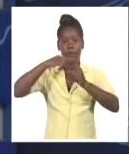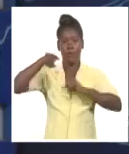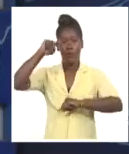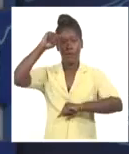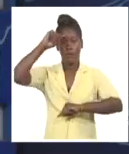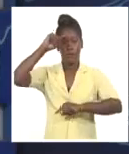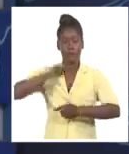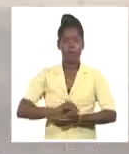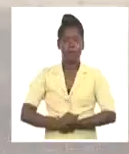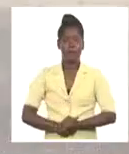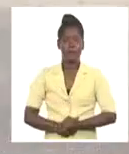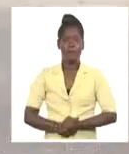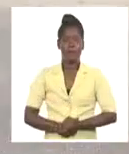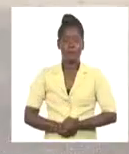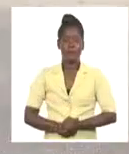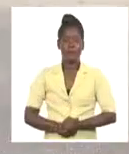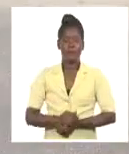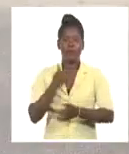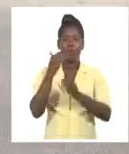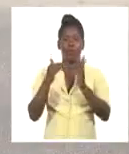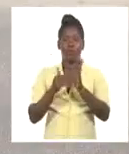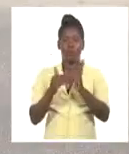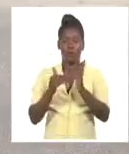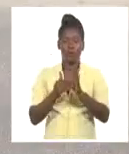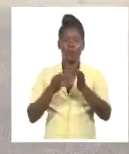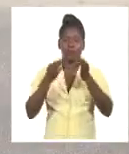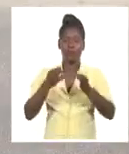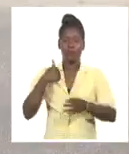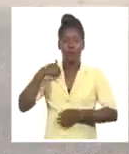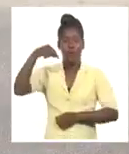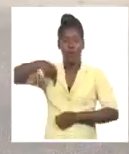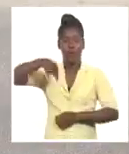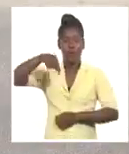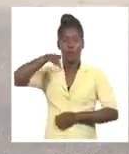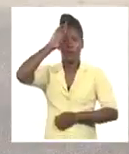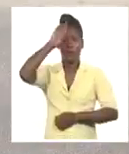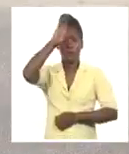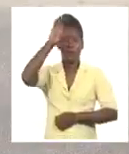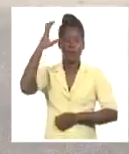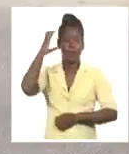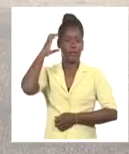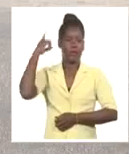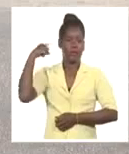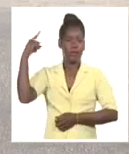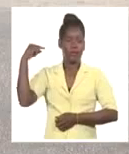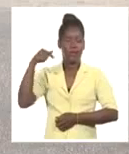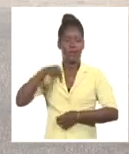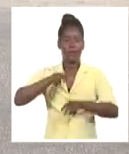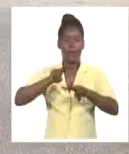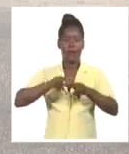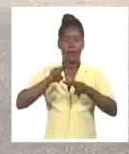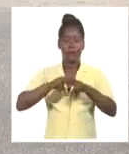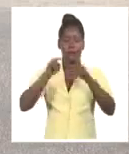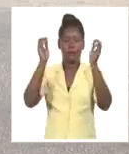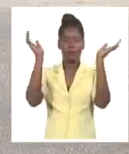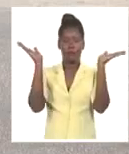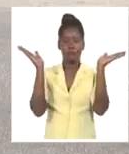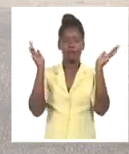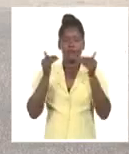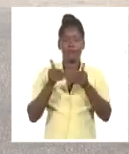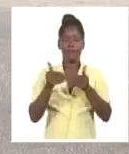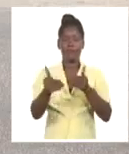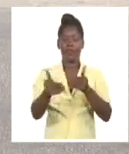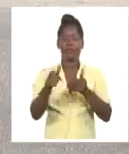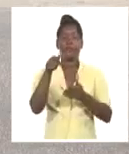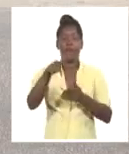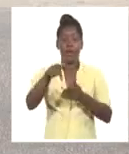Gisela. Buenas tardes, efectivamente me encuentro en el Hospital General Calixto García de la capital del país, donde siguen